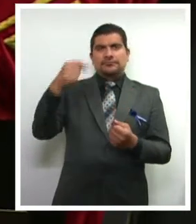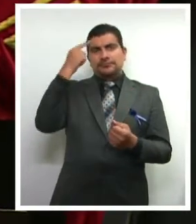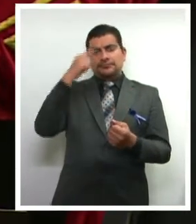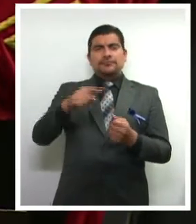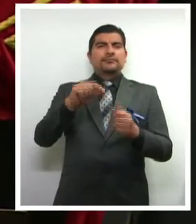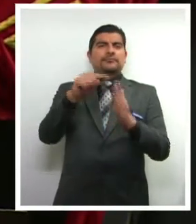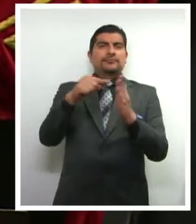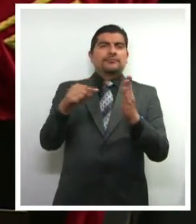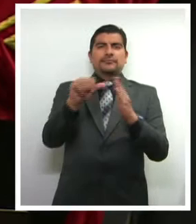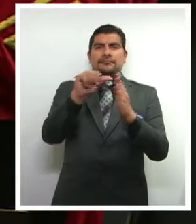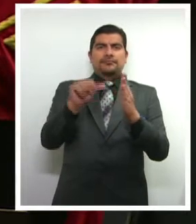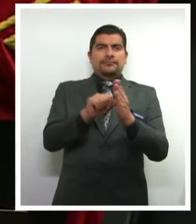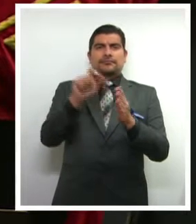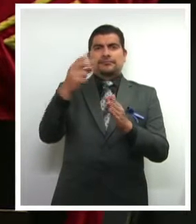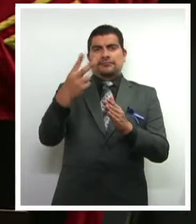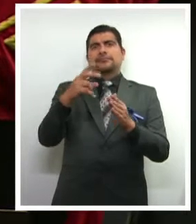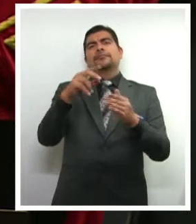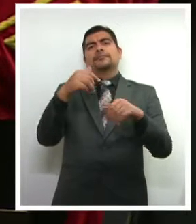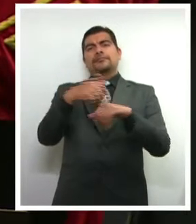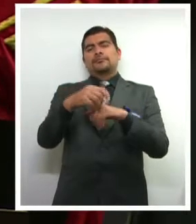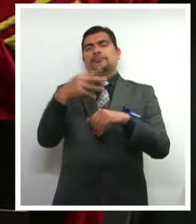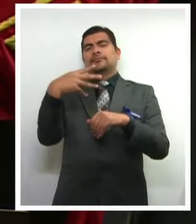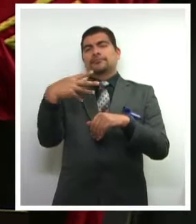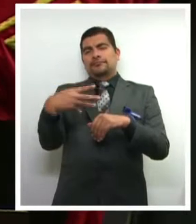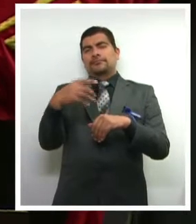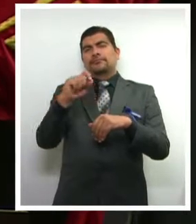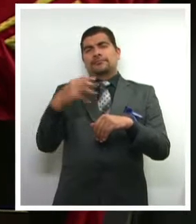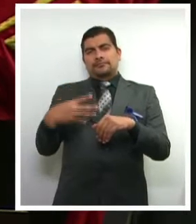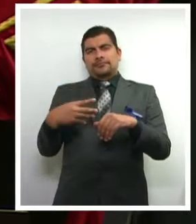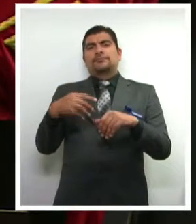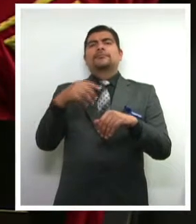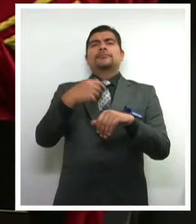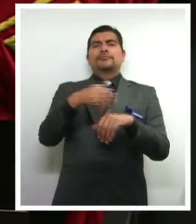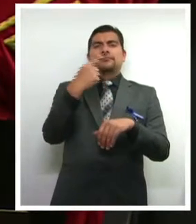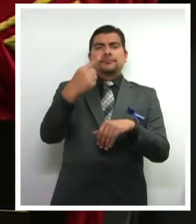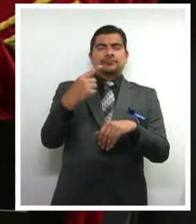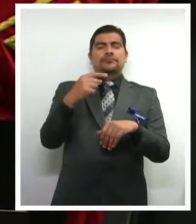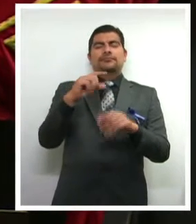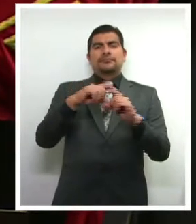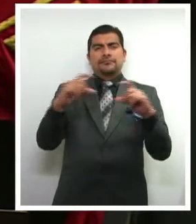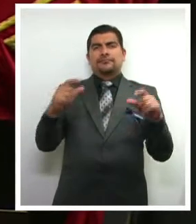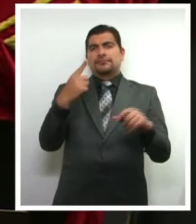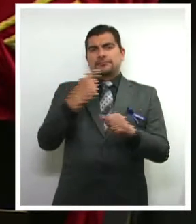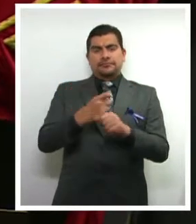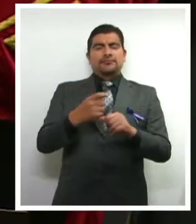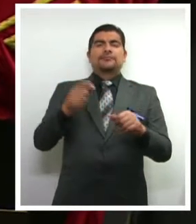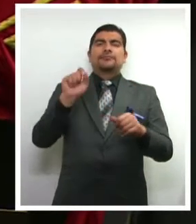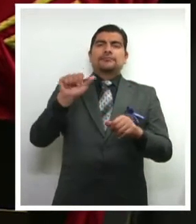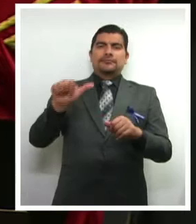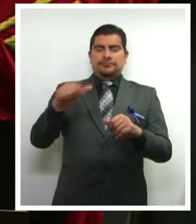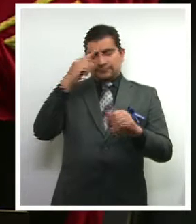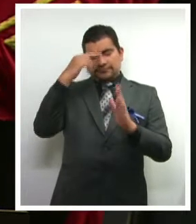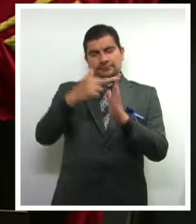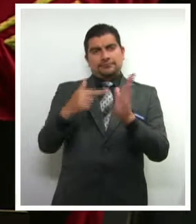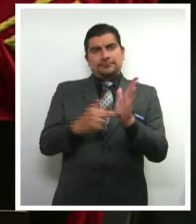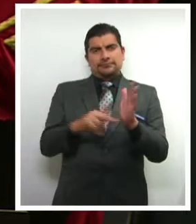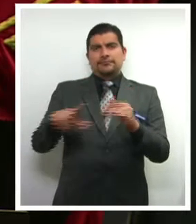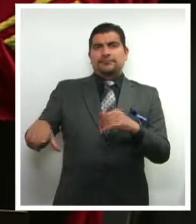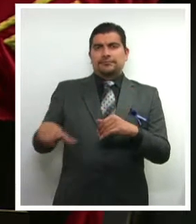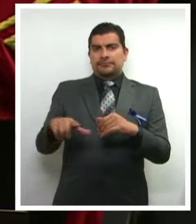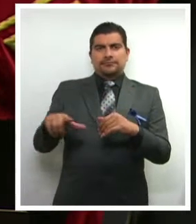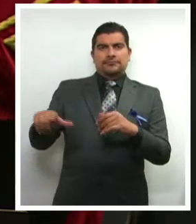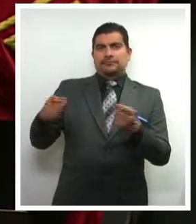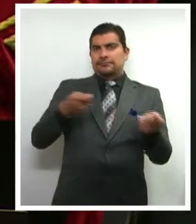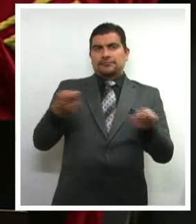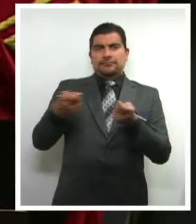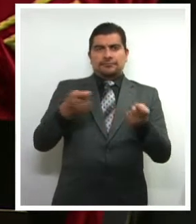22, numeral 4, 24, numeral 1, fracción primera, 26 del Reglamento para el Gobierno Interior de la